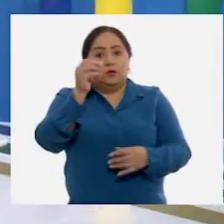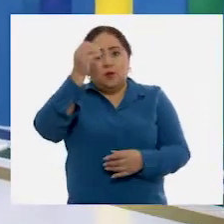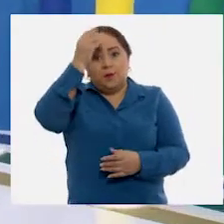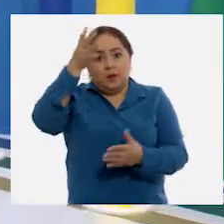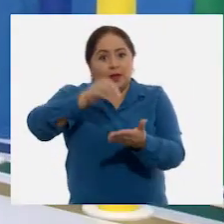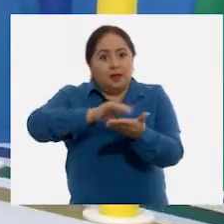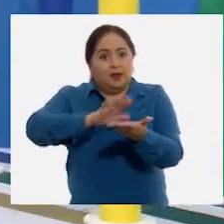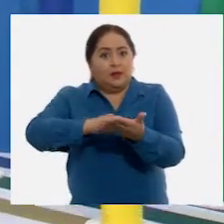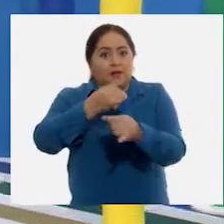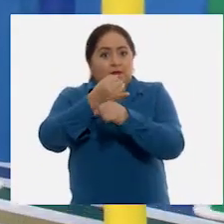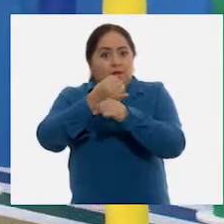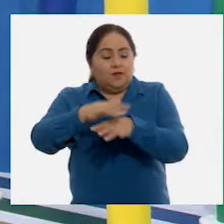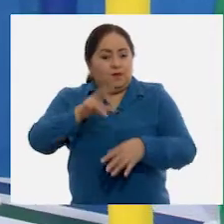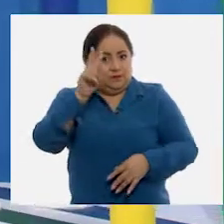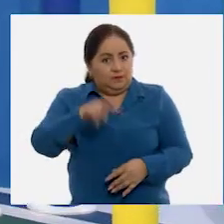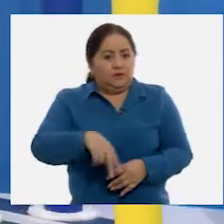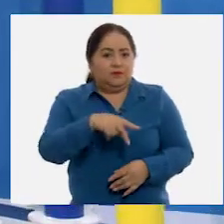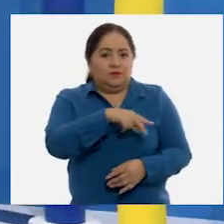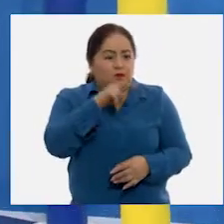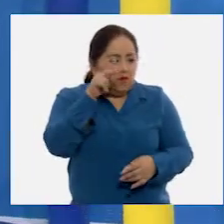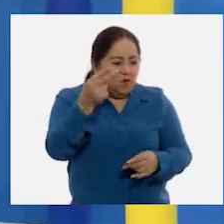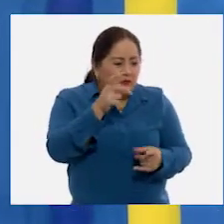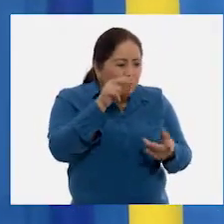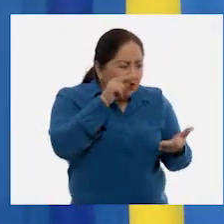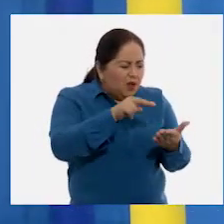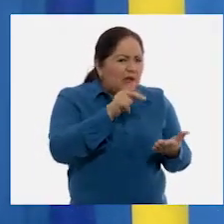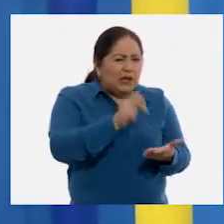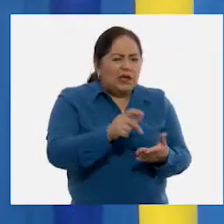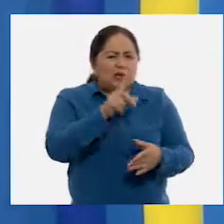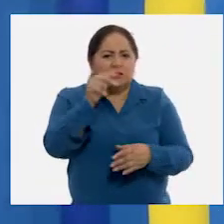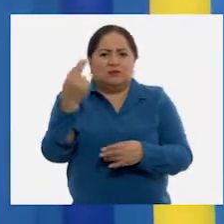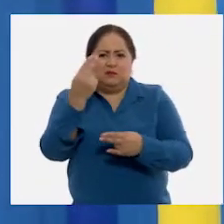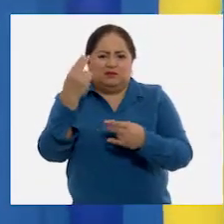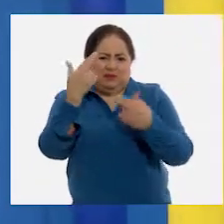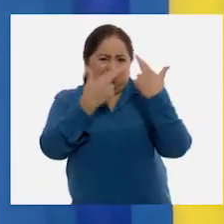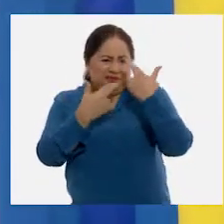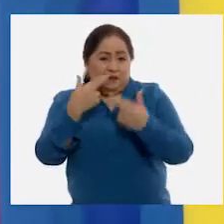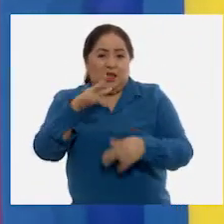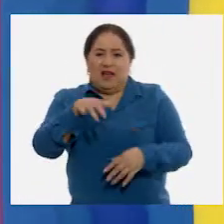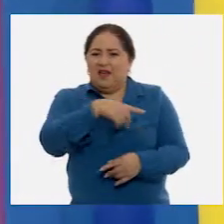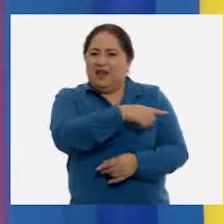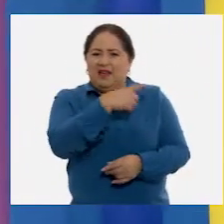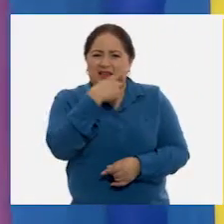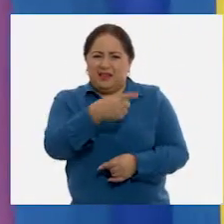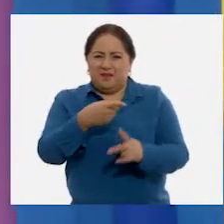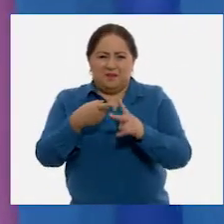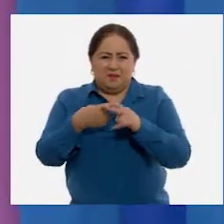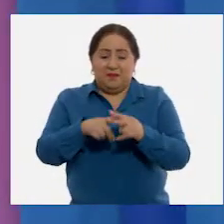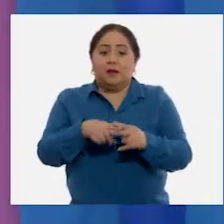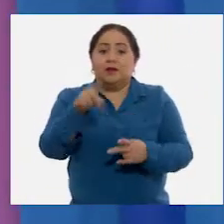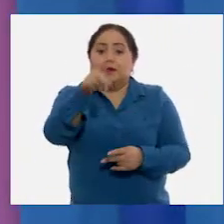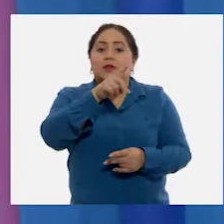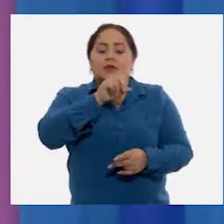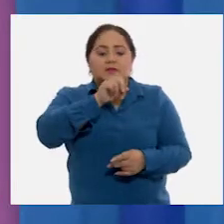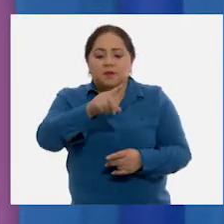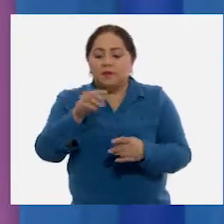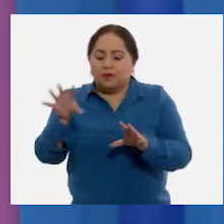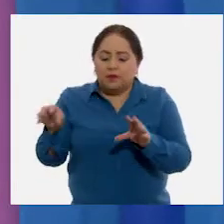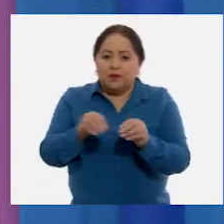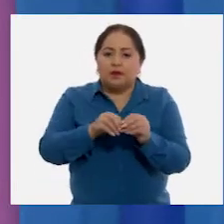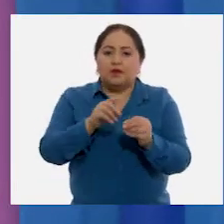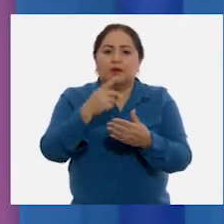nota de la información relevante de las fuentes que consultan. Y recuerden, como ya lo dijo al inicio Gaby, incluir los